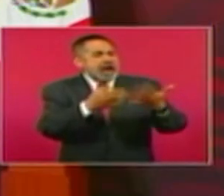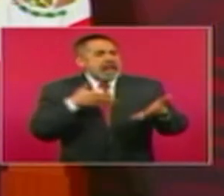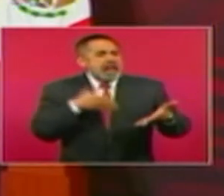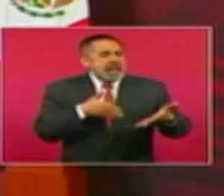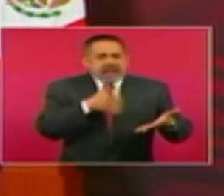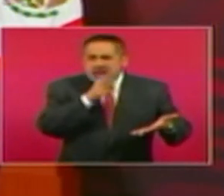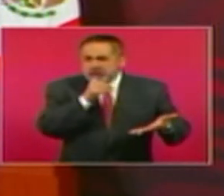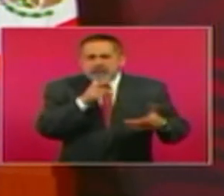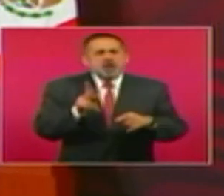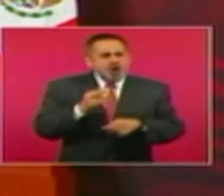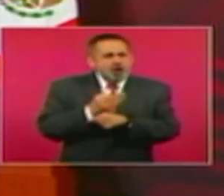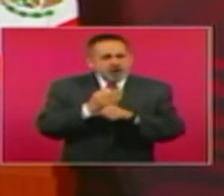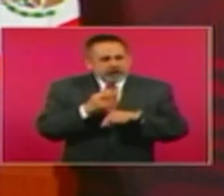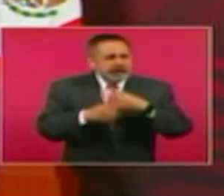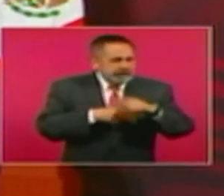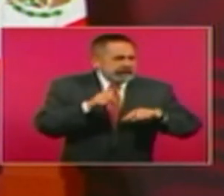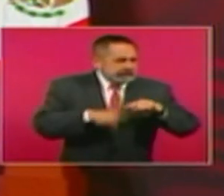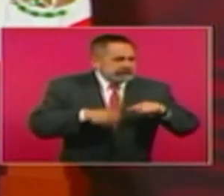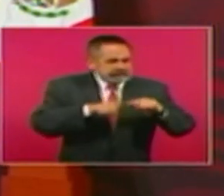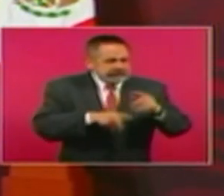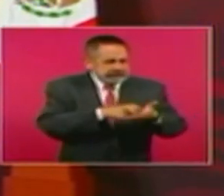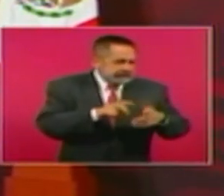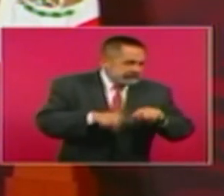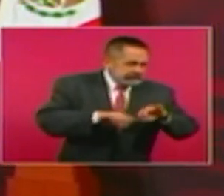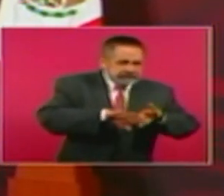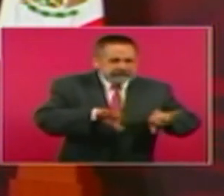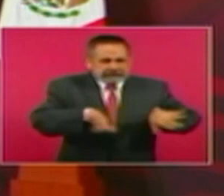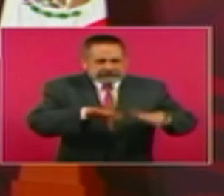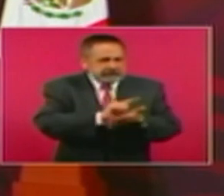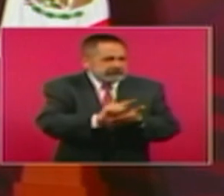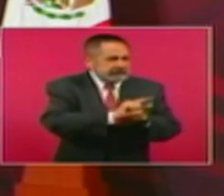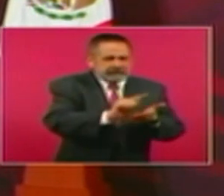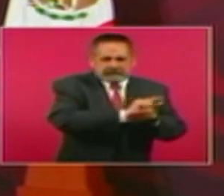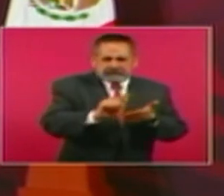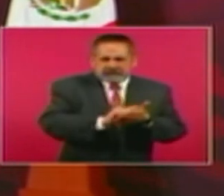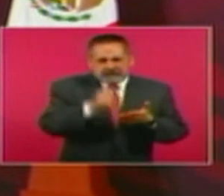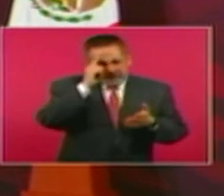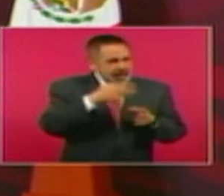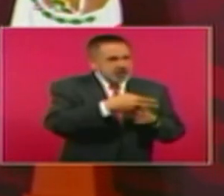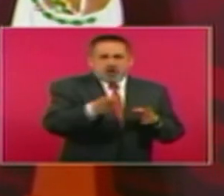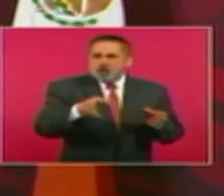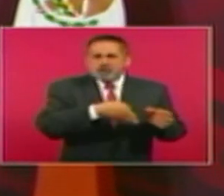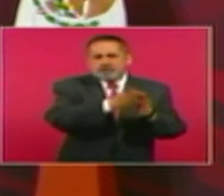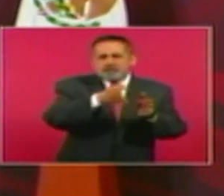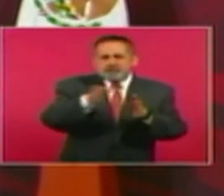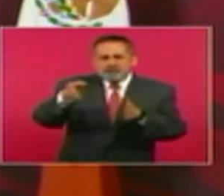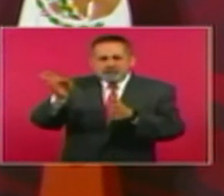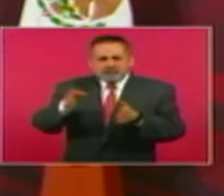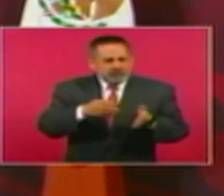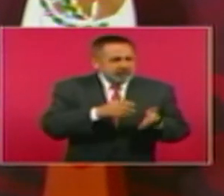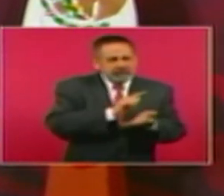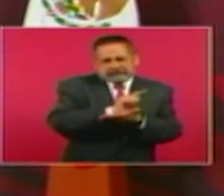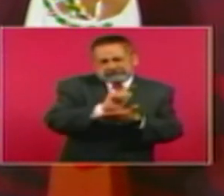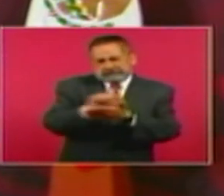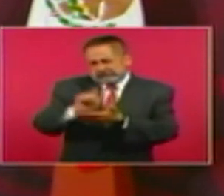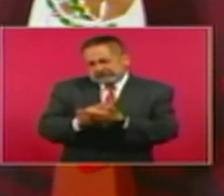él, que tienen que ver con delitos hacia la salud pública, el tema del narcotráfico, de asesinato, de